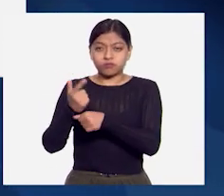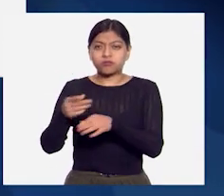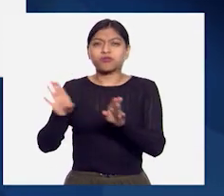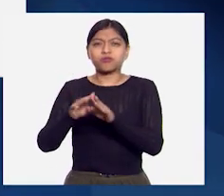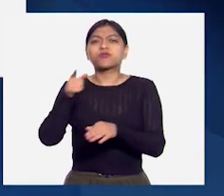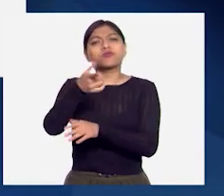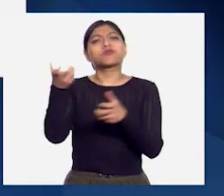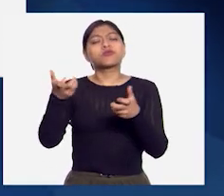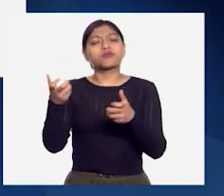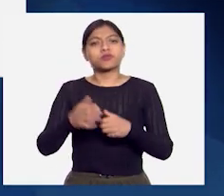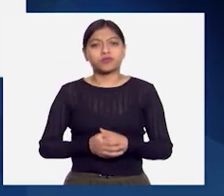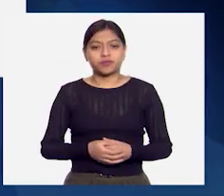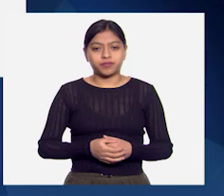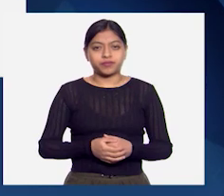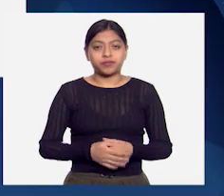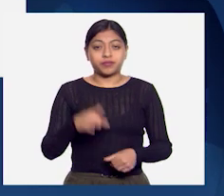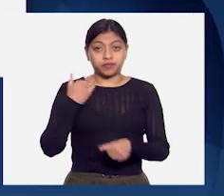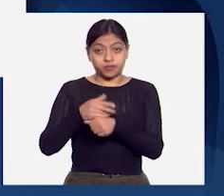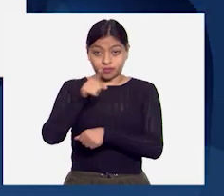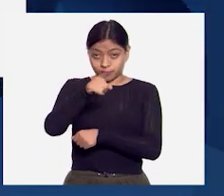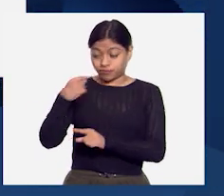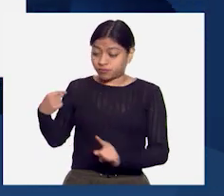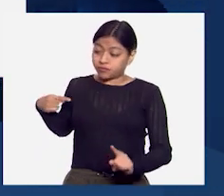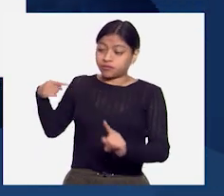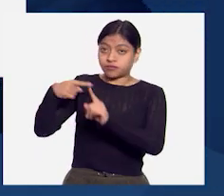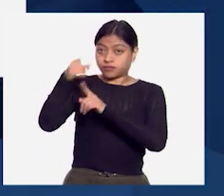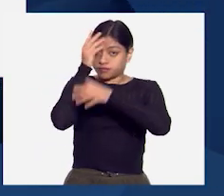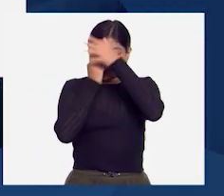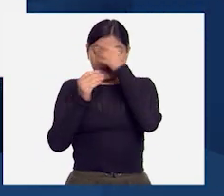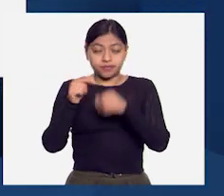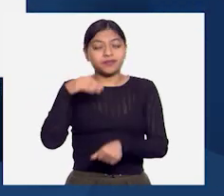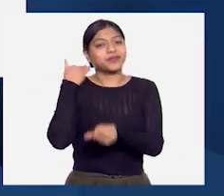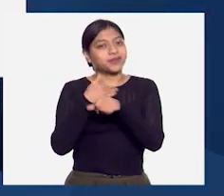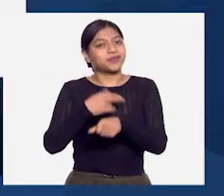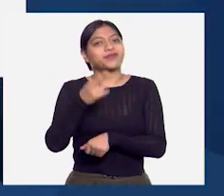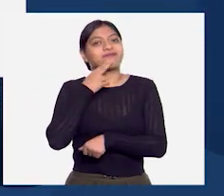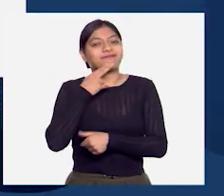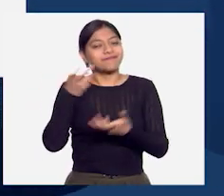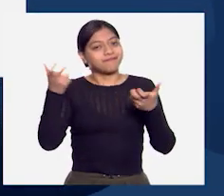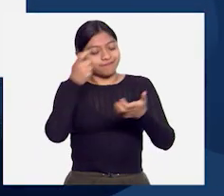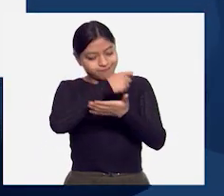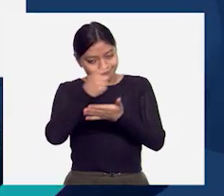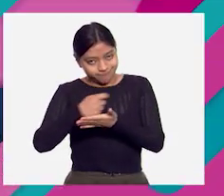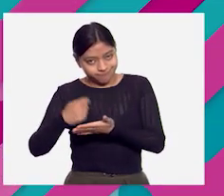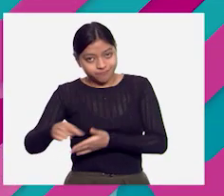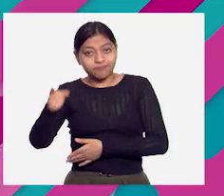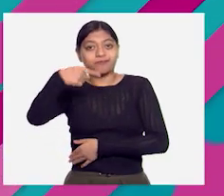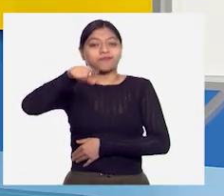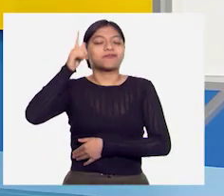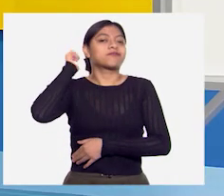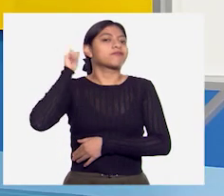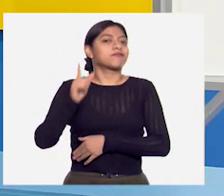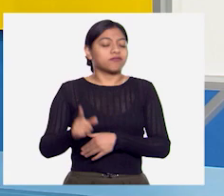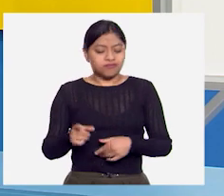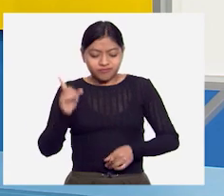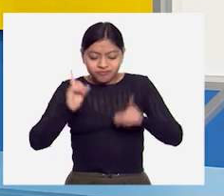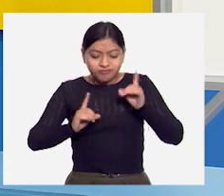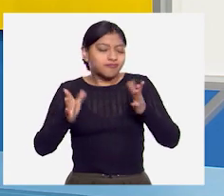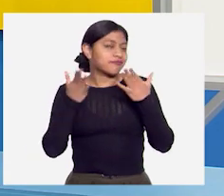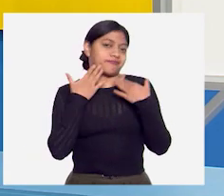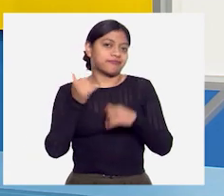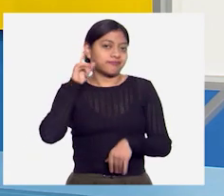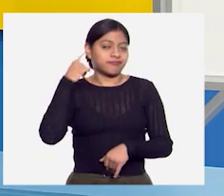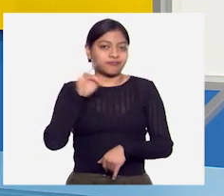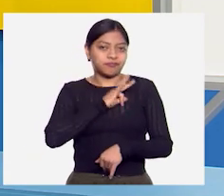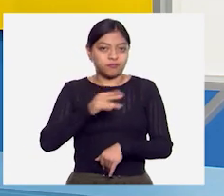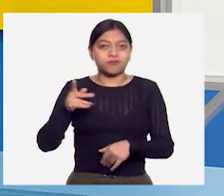es momento de poner en juego lo que ya hemos estado estudiando en esta clase. Así es. Espero que no tengan ningún problema para calcular la